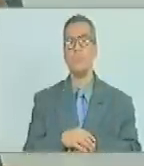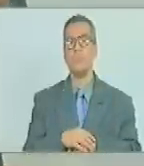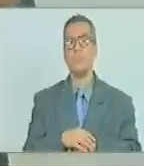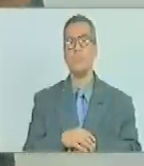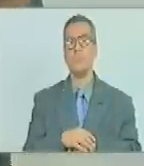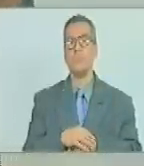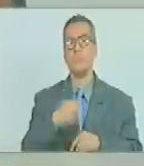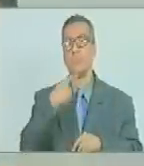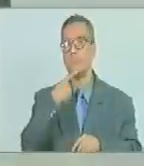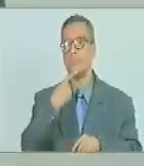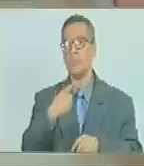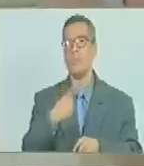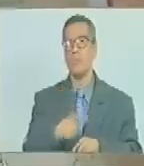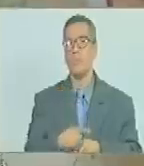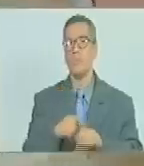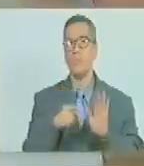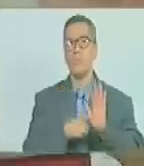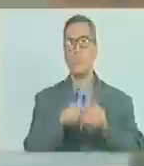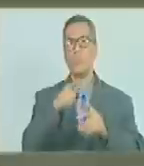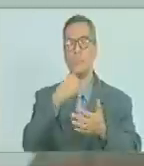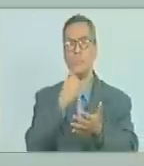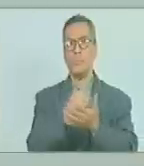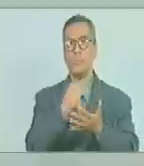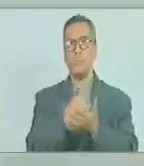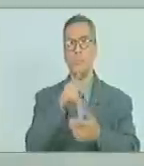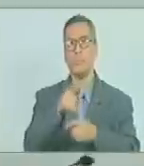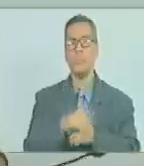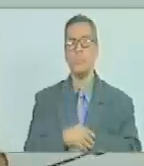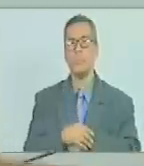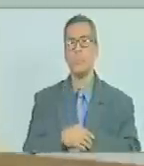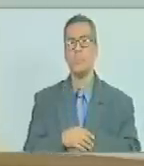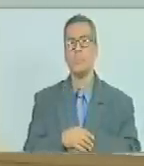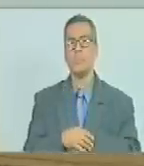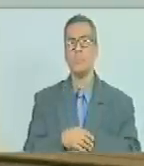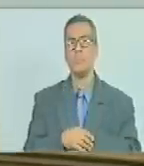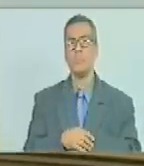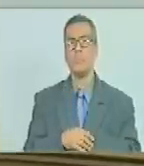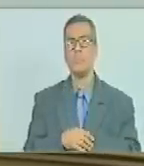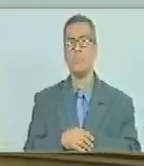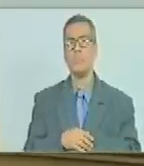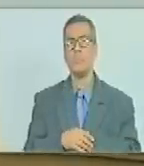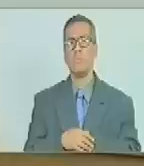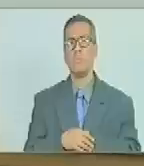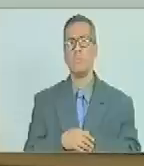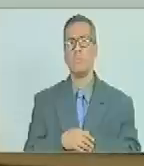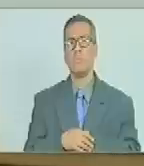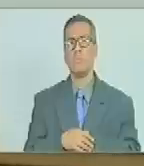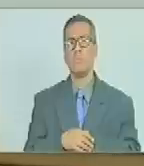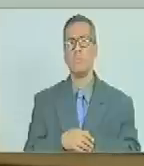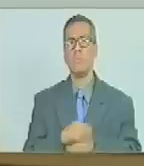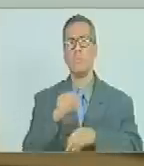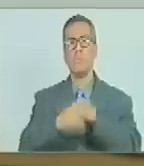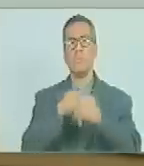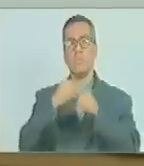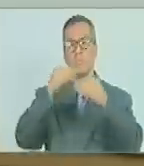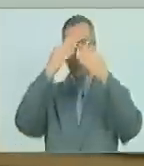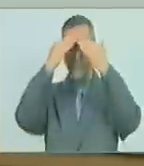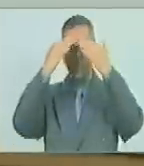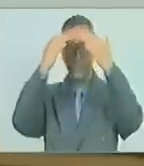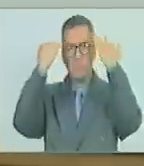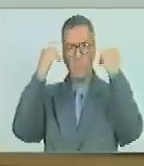La confesión hace la prueba. Y entonces, en ejercicio de la amnesia